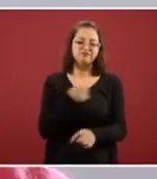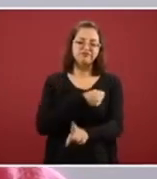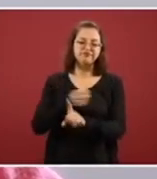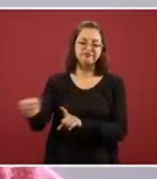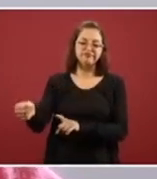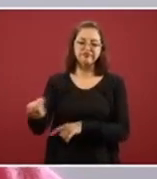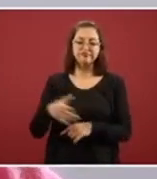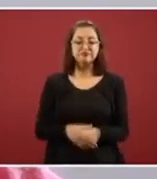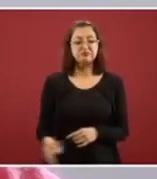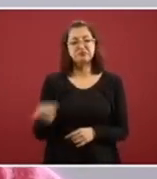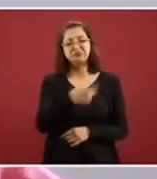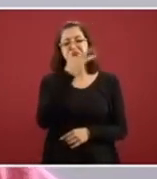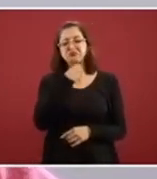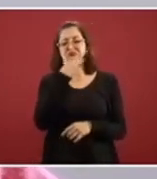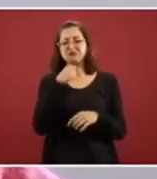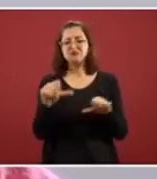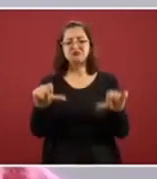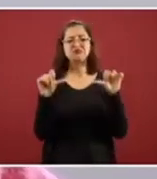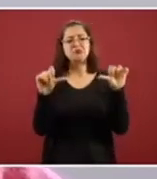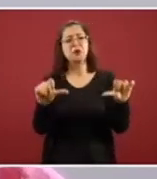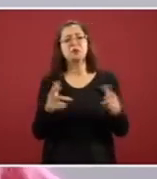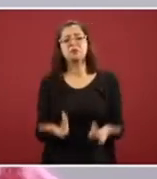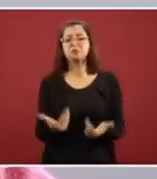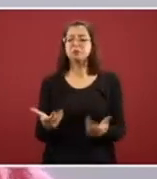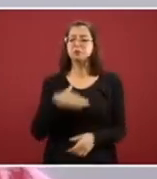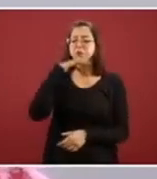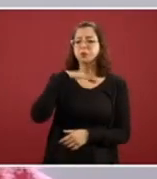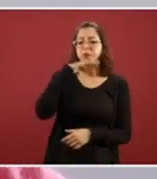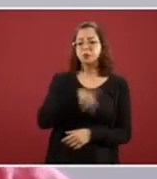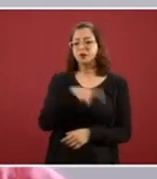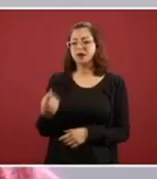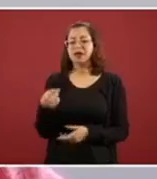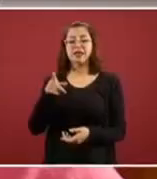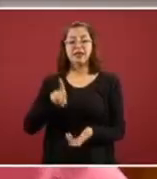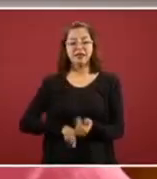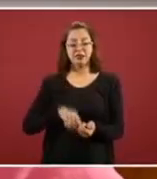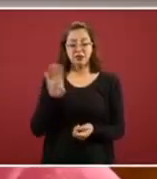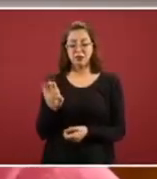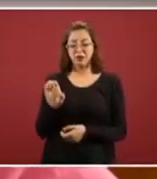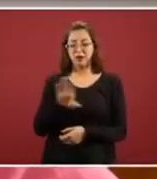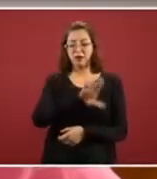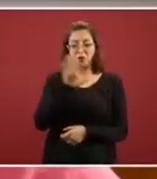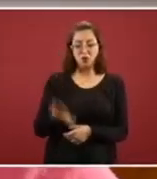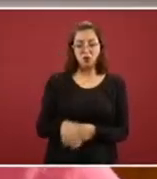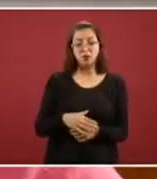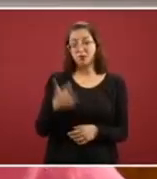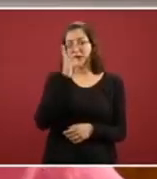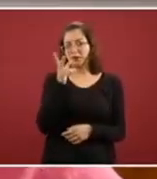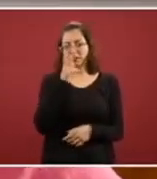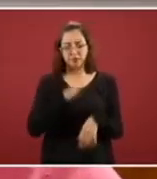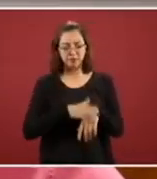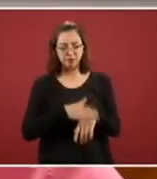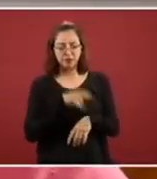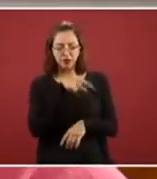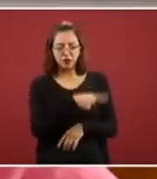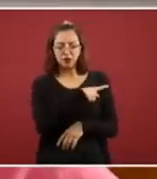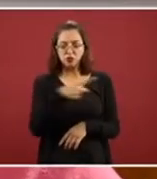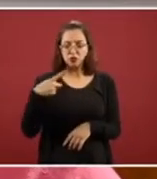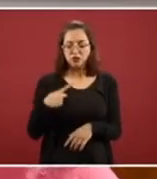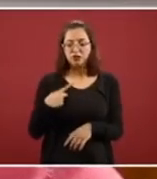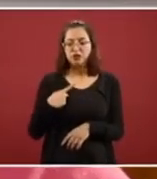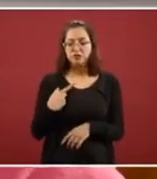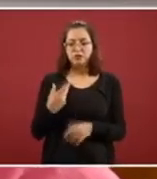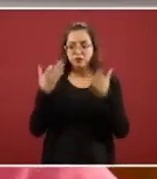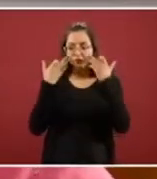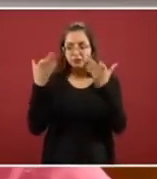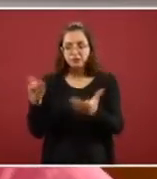Y no le hicieron nada a ese señor. Y la señora se murió porque se había muerto el bebé adentro. Y mi papá me decía, y tú tienes que hablar,